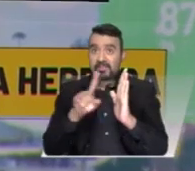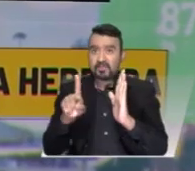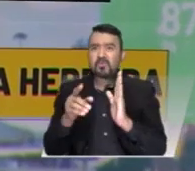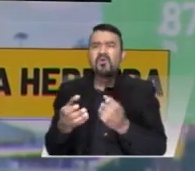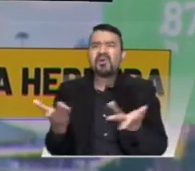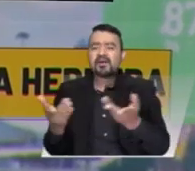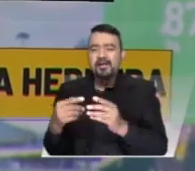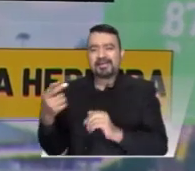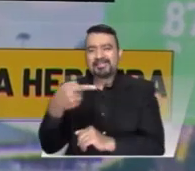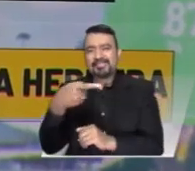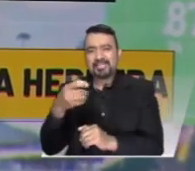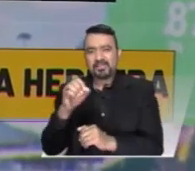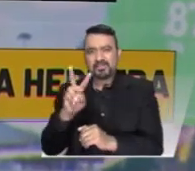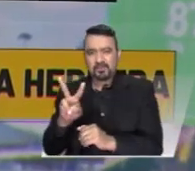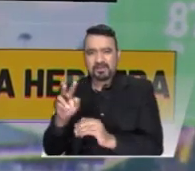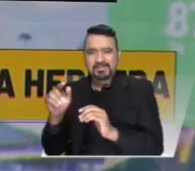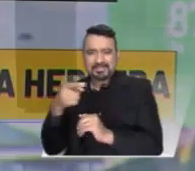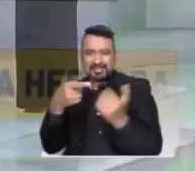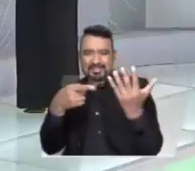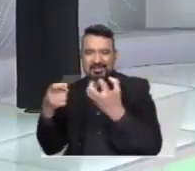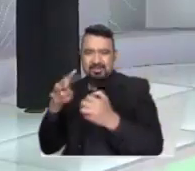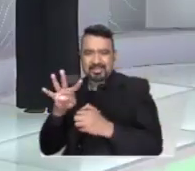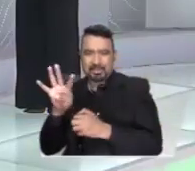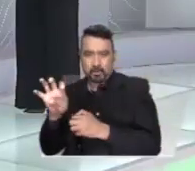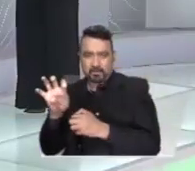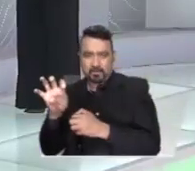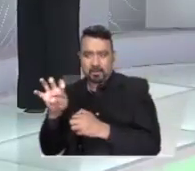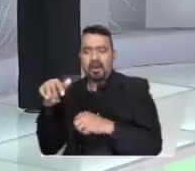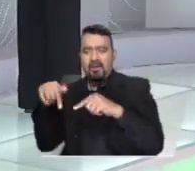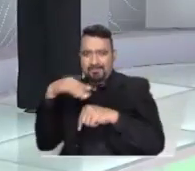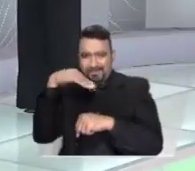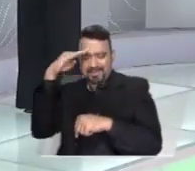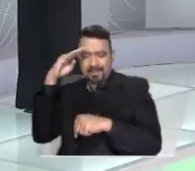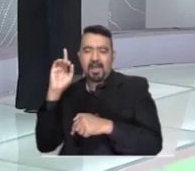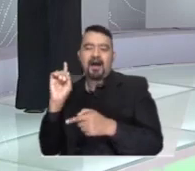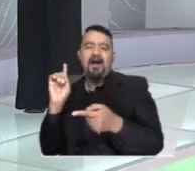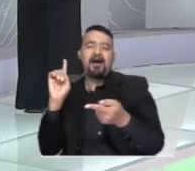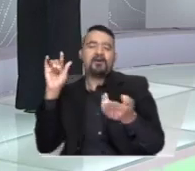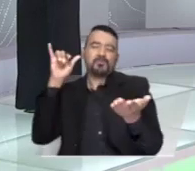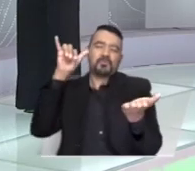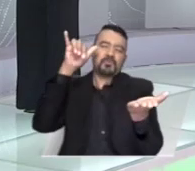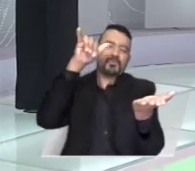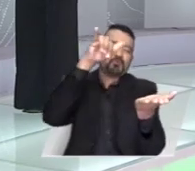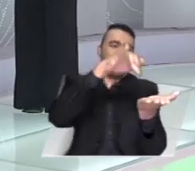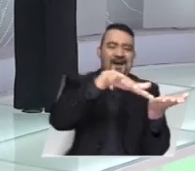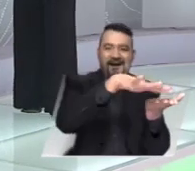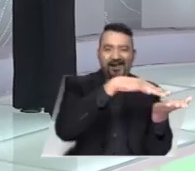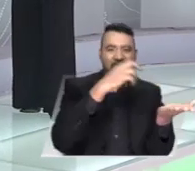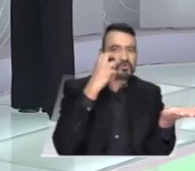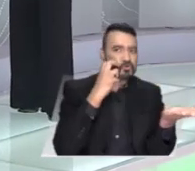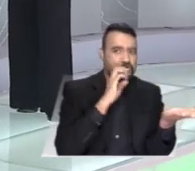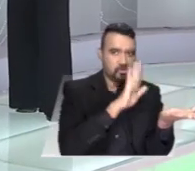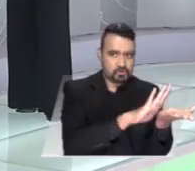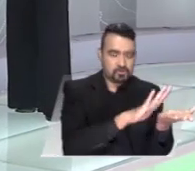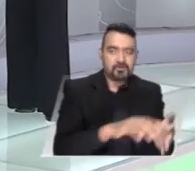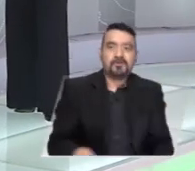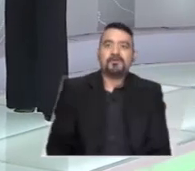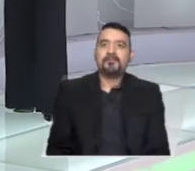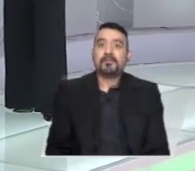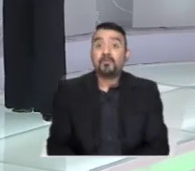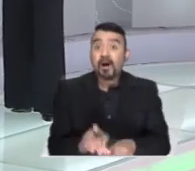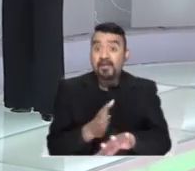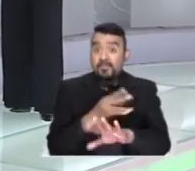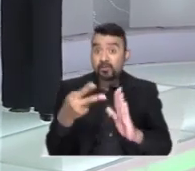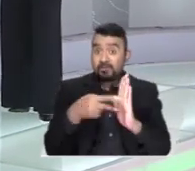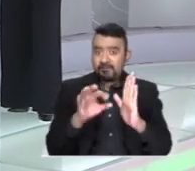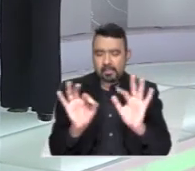102.649. Esto quiere decir una gran cantidad de viajeros también en este aeropuerto de la ciudad. Como dijimos, no contamos el año 2020 porque estuvimos en